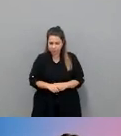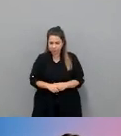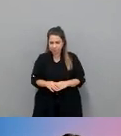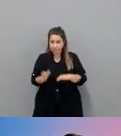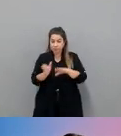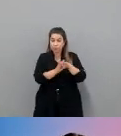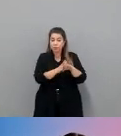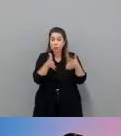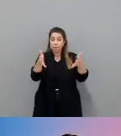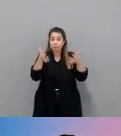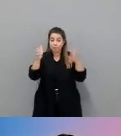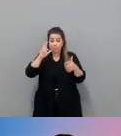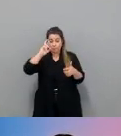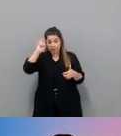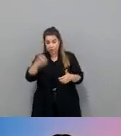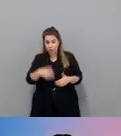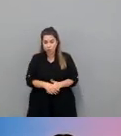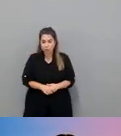Otros beneficios.